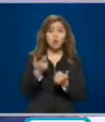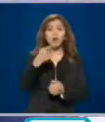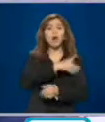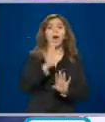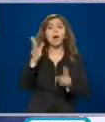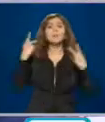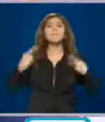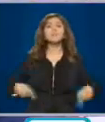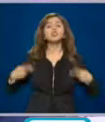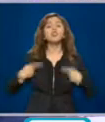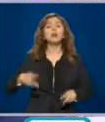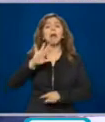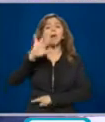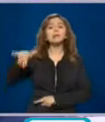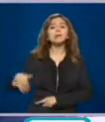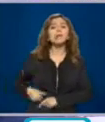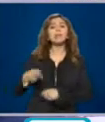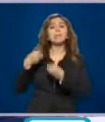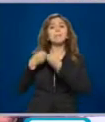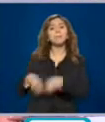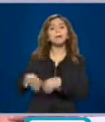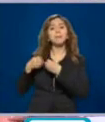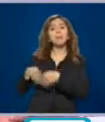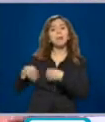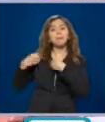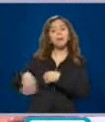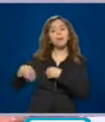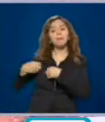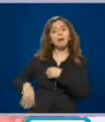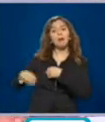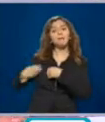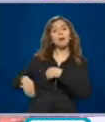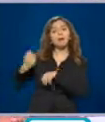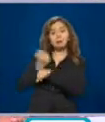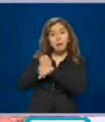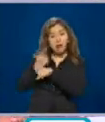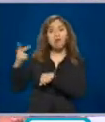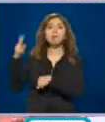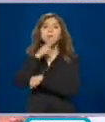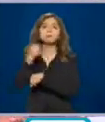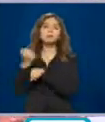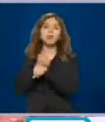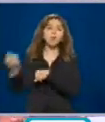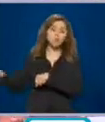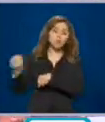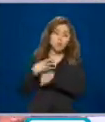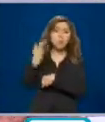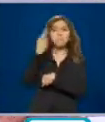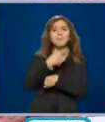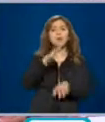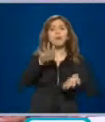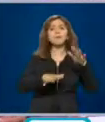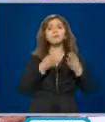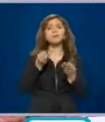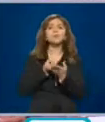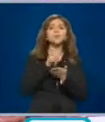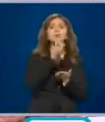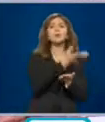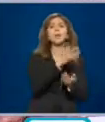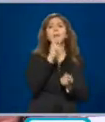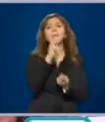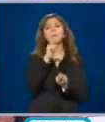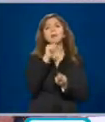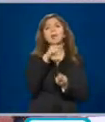de sangre. Pero en ciertas condiciones también se puede separar la sangre, sus componentes, y administrar plaquetas o glóbulos